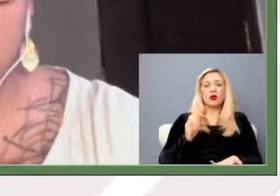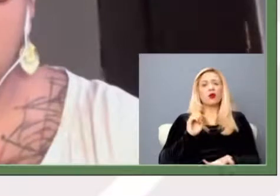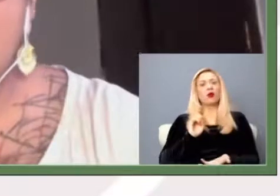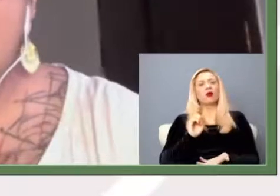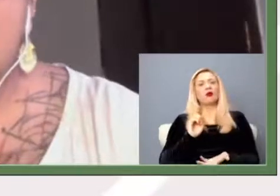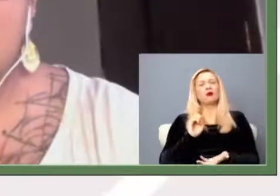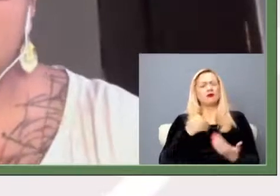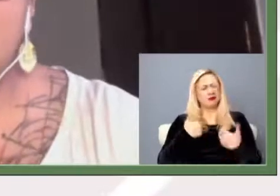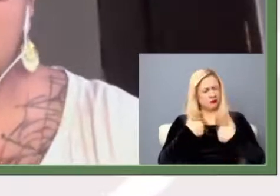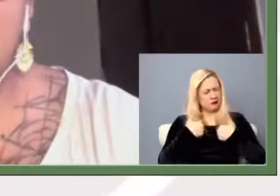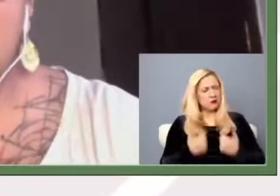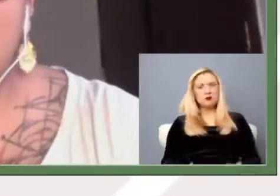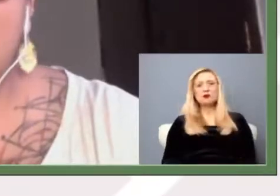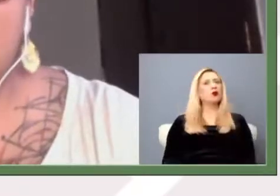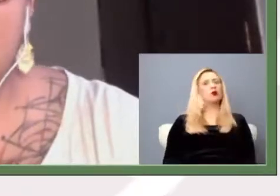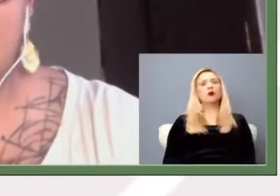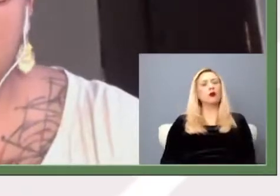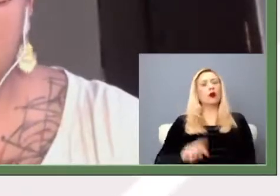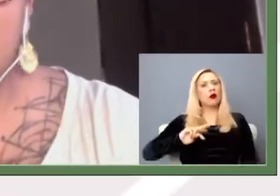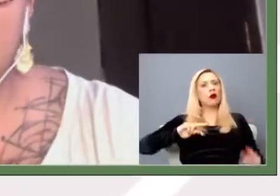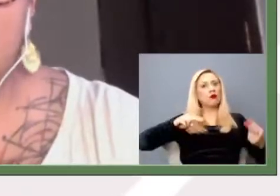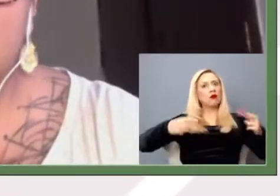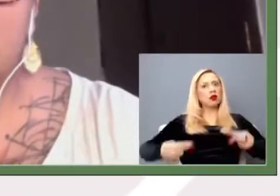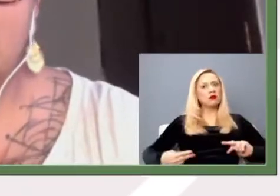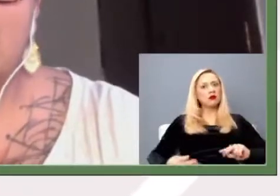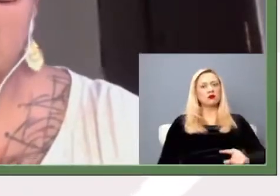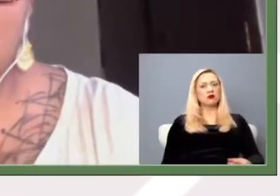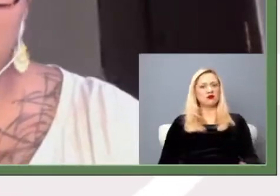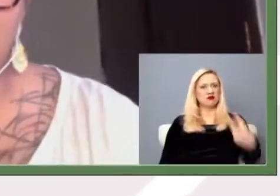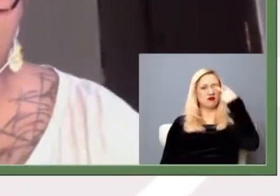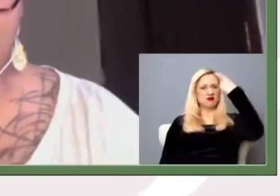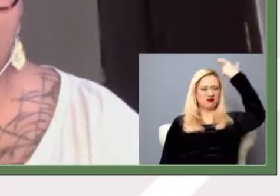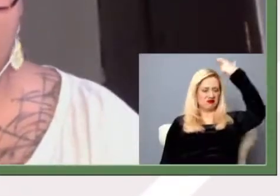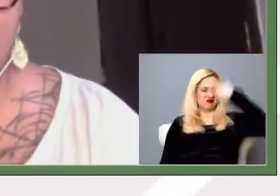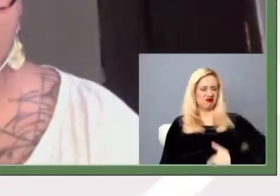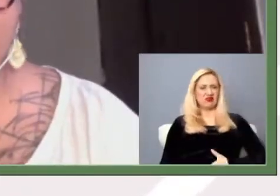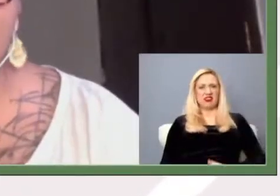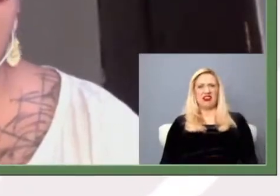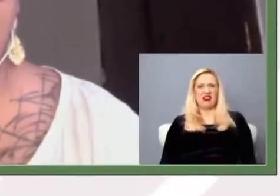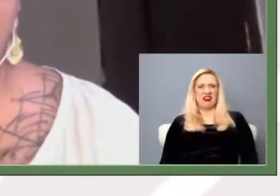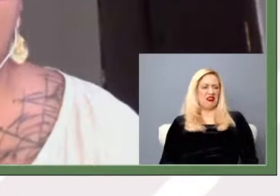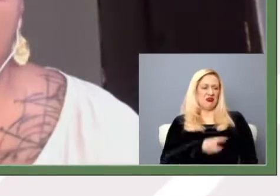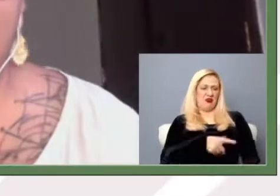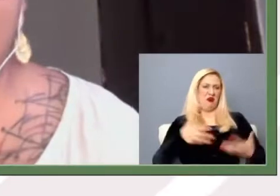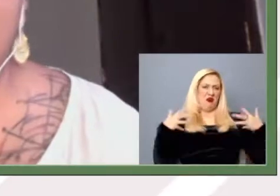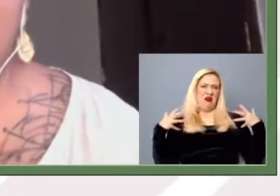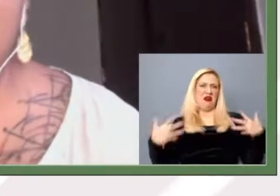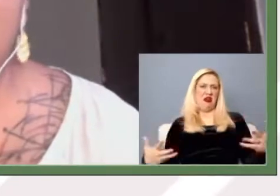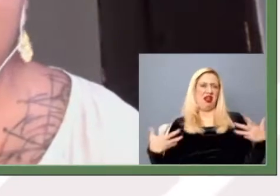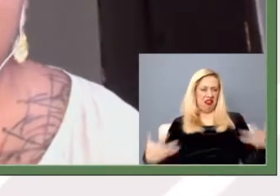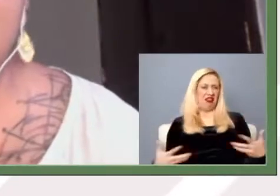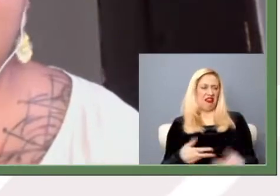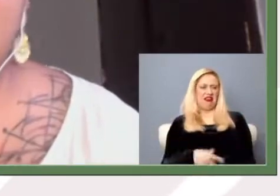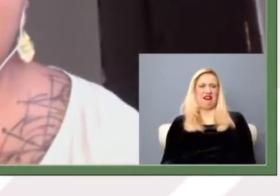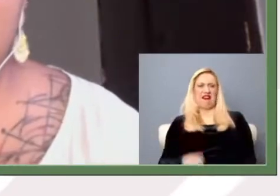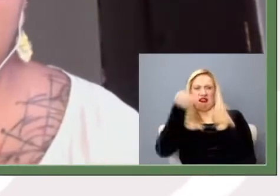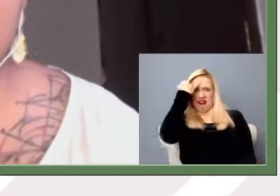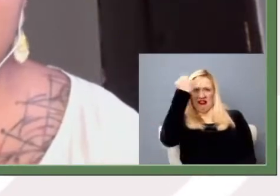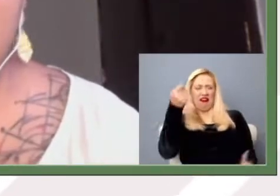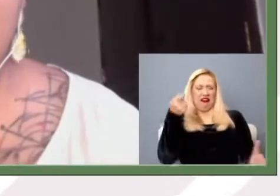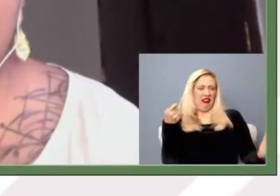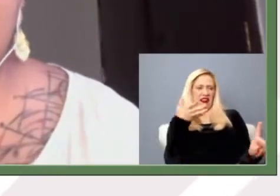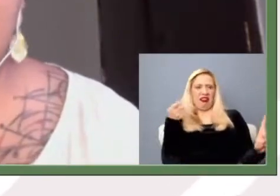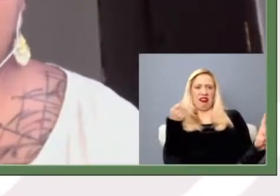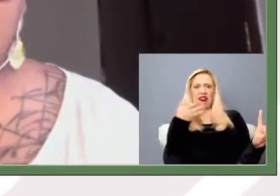contrario, es una mirada que nos estigmatiza, nos fija en ideas que finalmente nos hacen